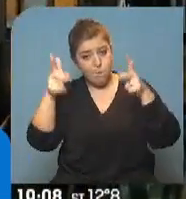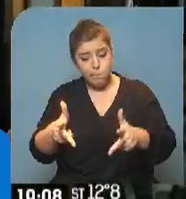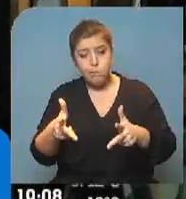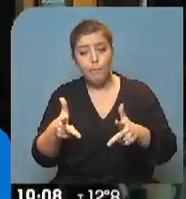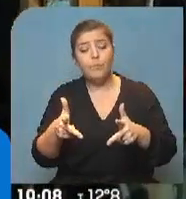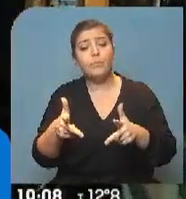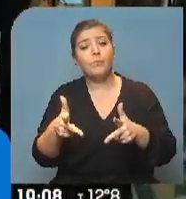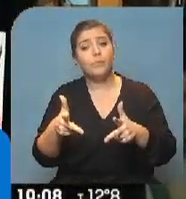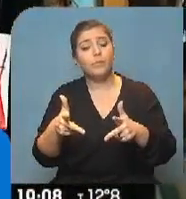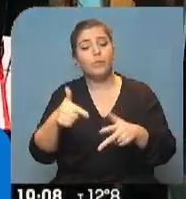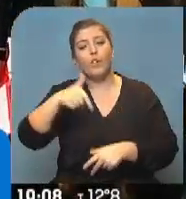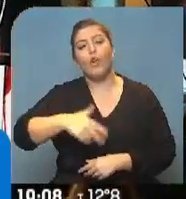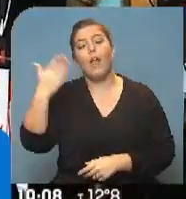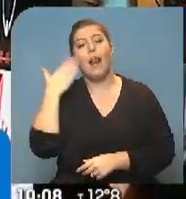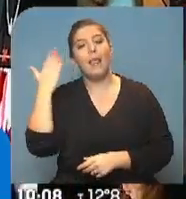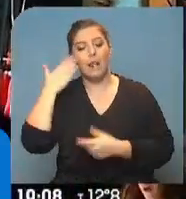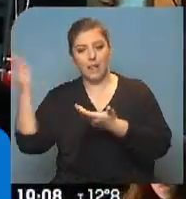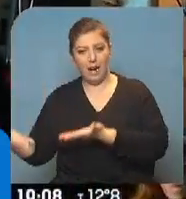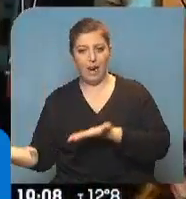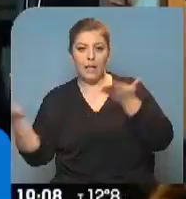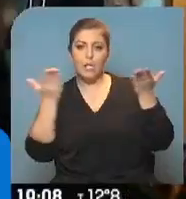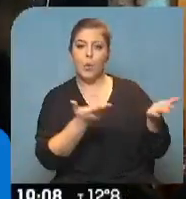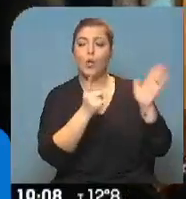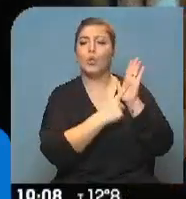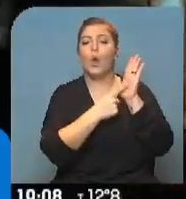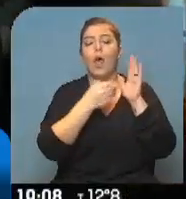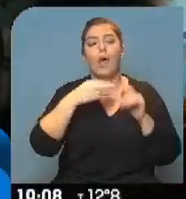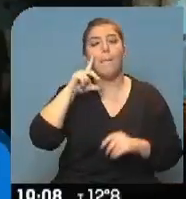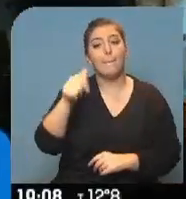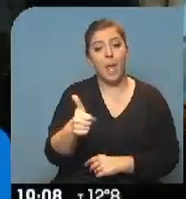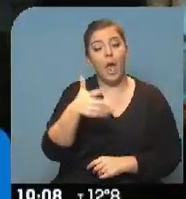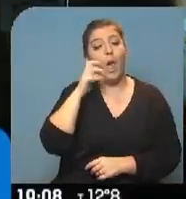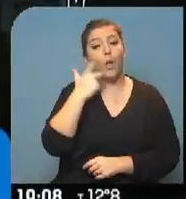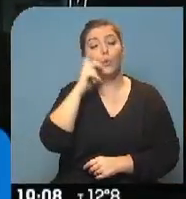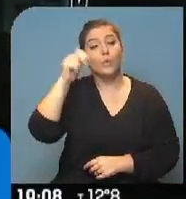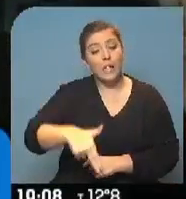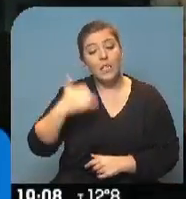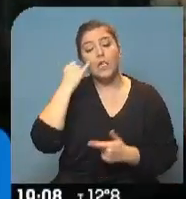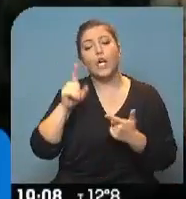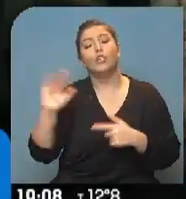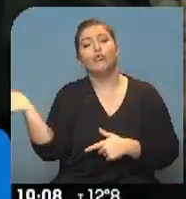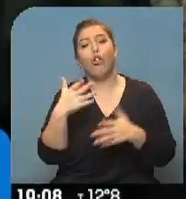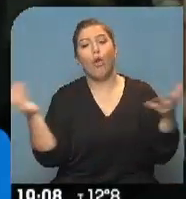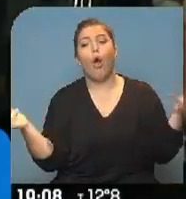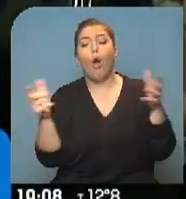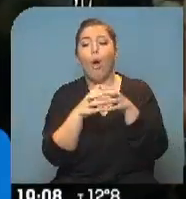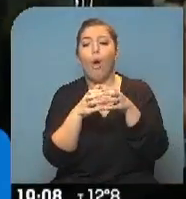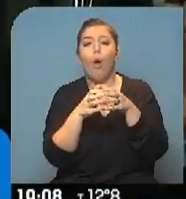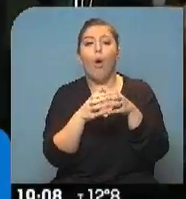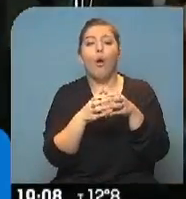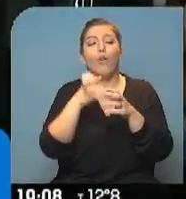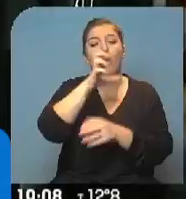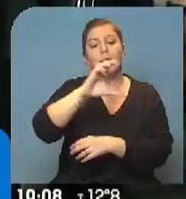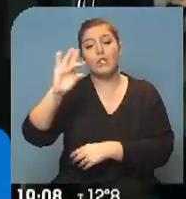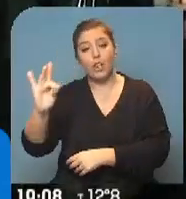títulos recibió esta tarde al titular de la amia agustín zbar y toda la comisión directiva